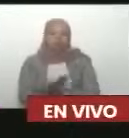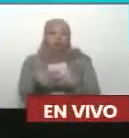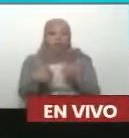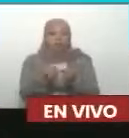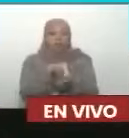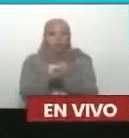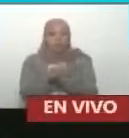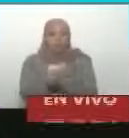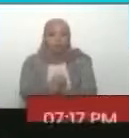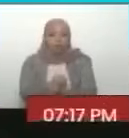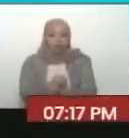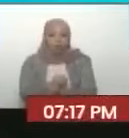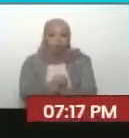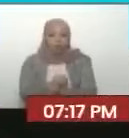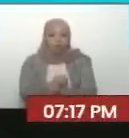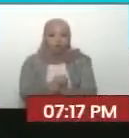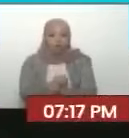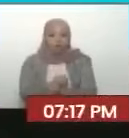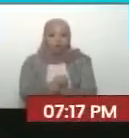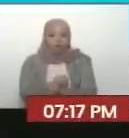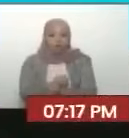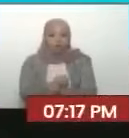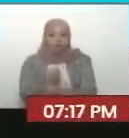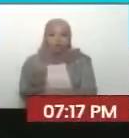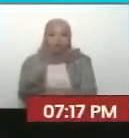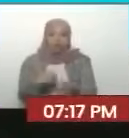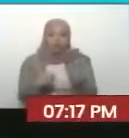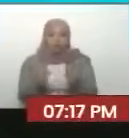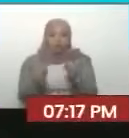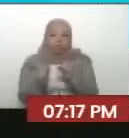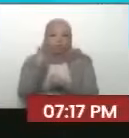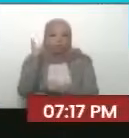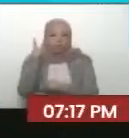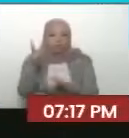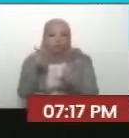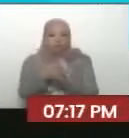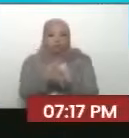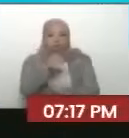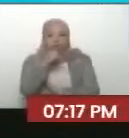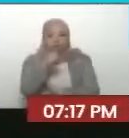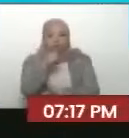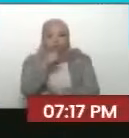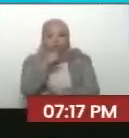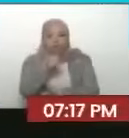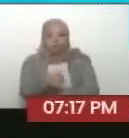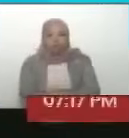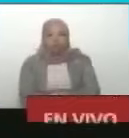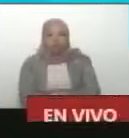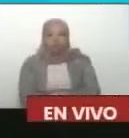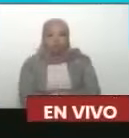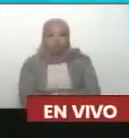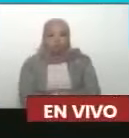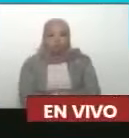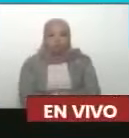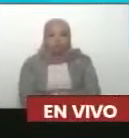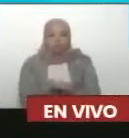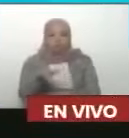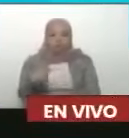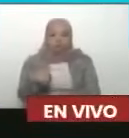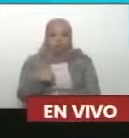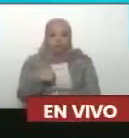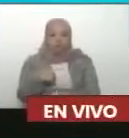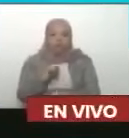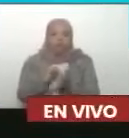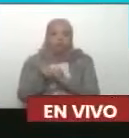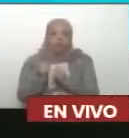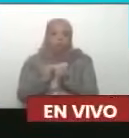amor, de cómo ella va descubriendo, redescubriendo. Y no solo que es una gran